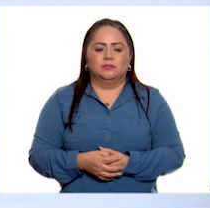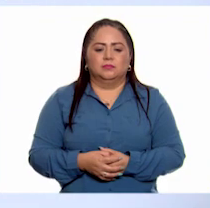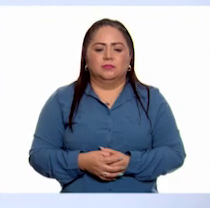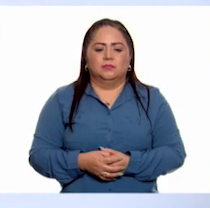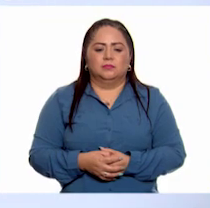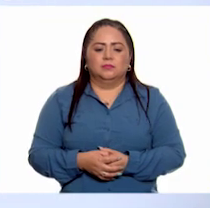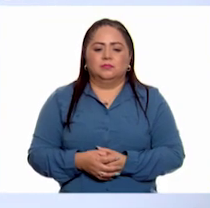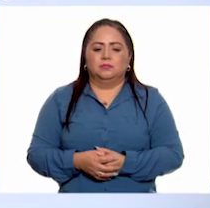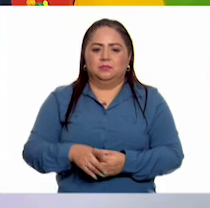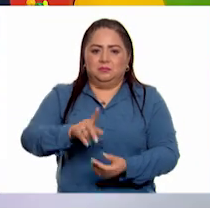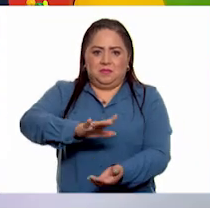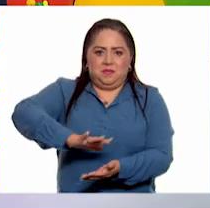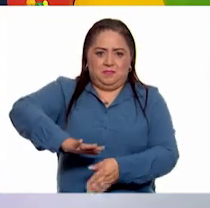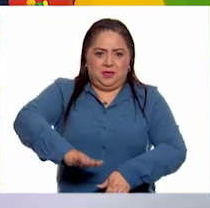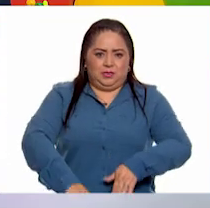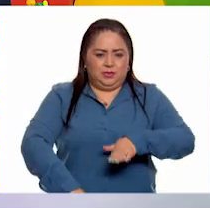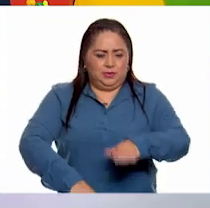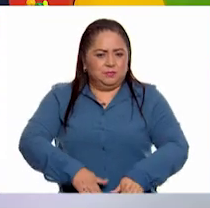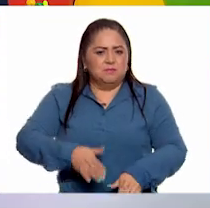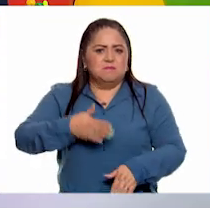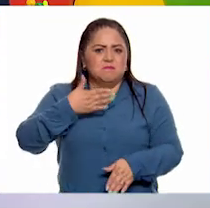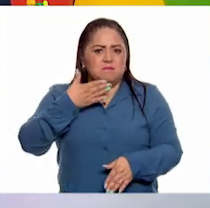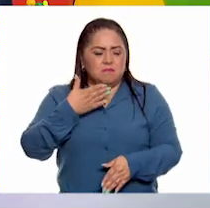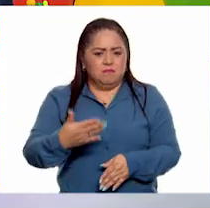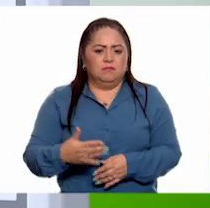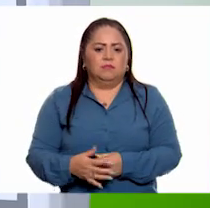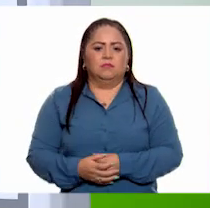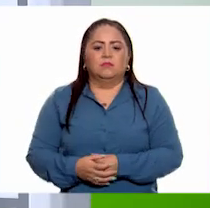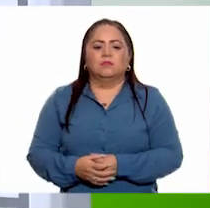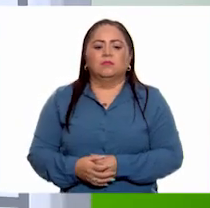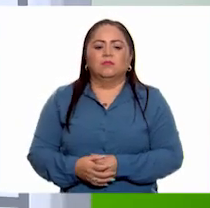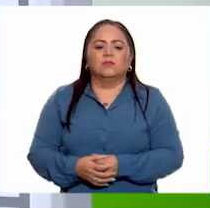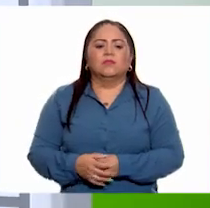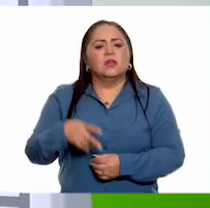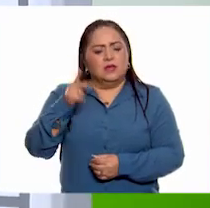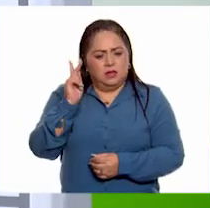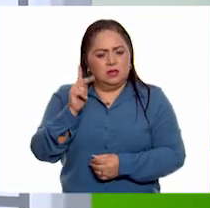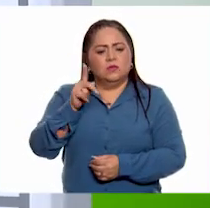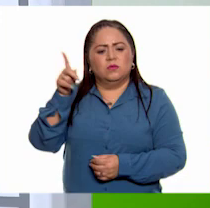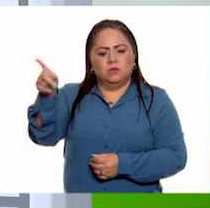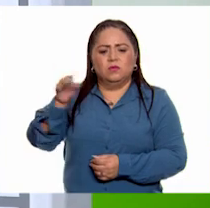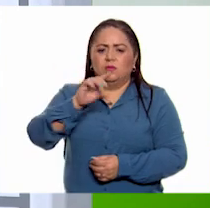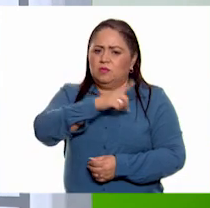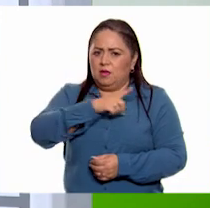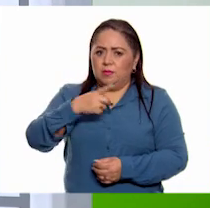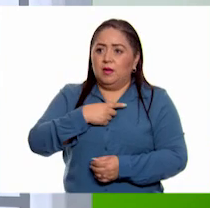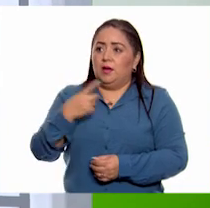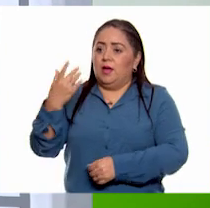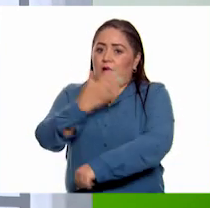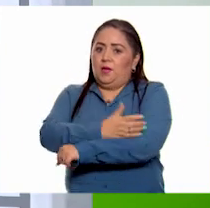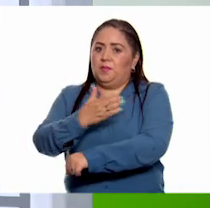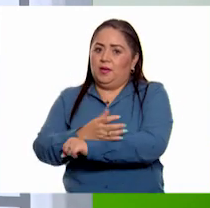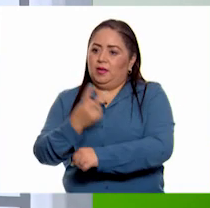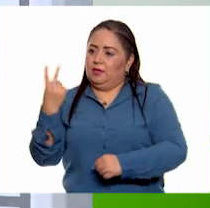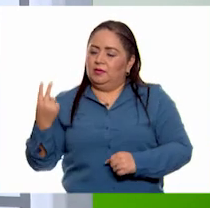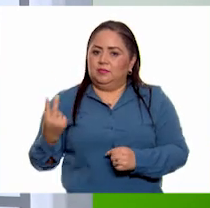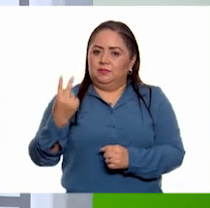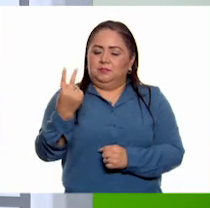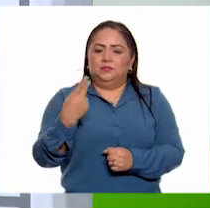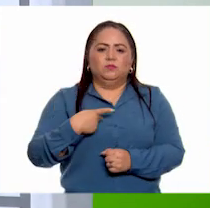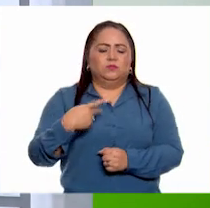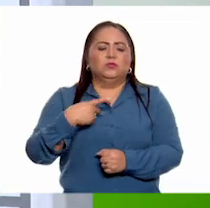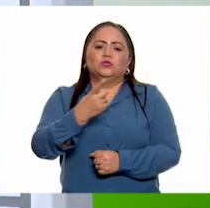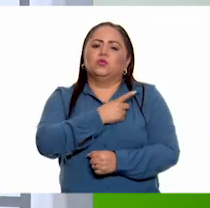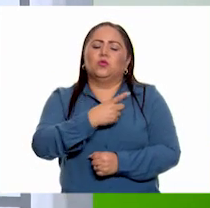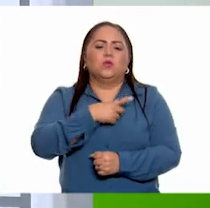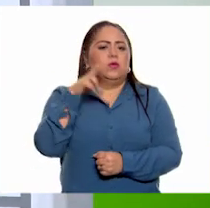pisar firme. Y le proponemos ir acompañada